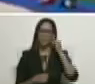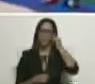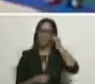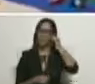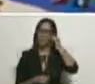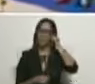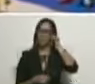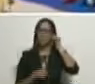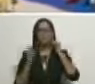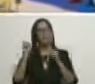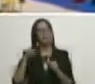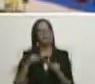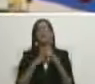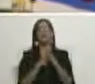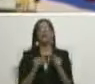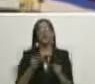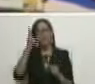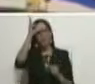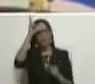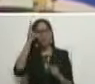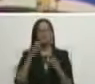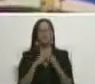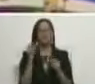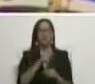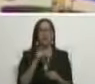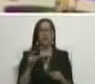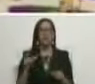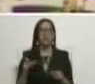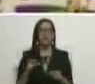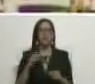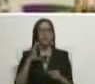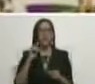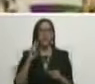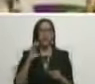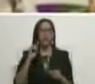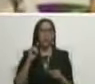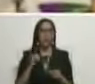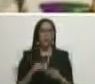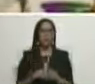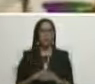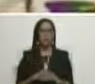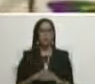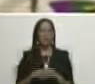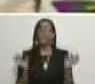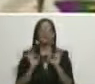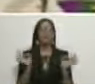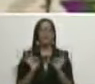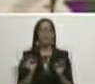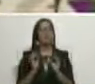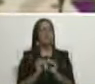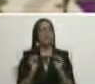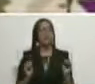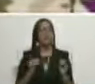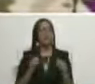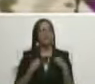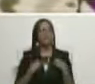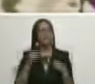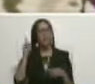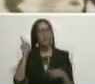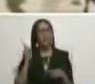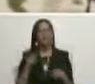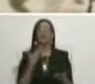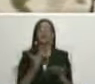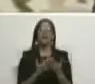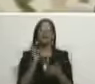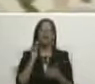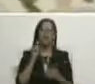Y también todos estos falconianos, toda esta gente de Coro que está aquí hoy viendo, nadie se lo está contando, lo están viviendo ellos, y gracias a